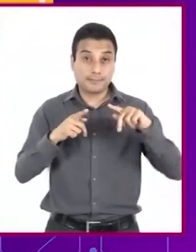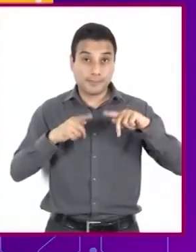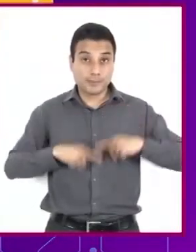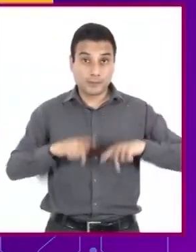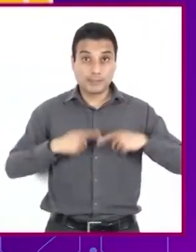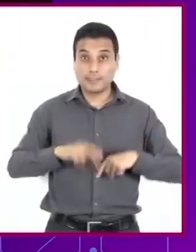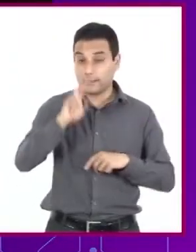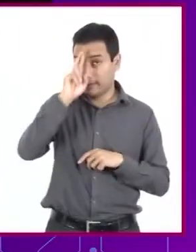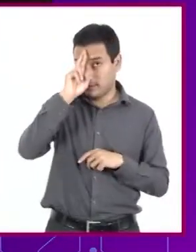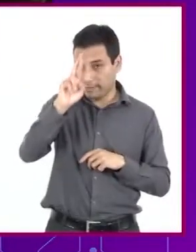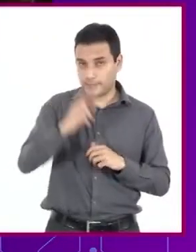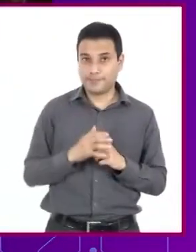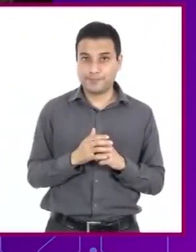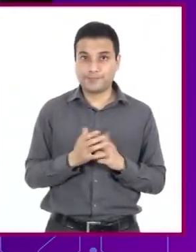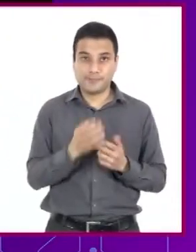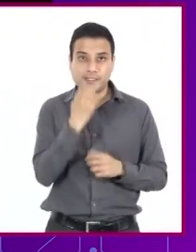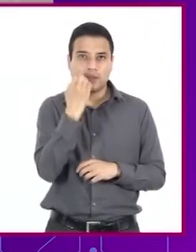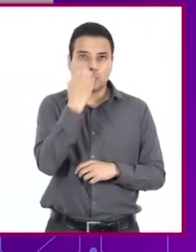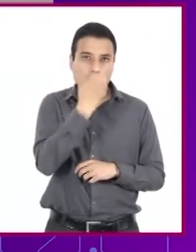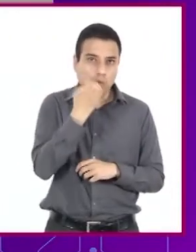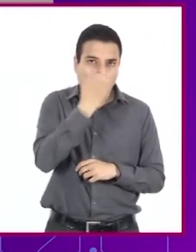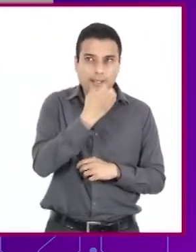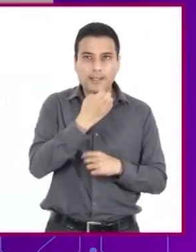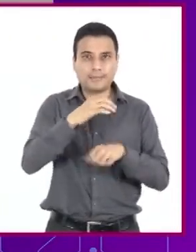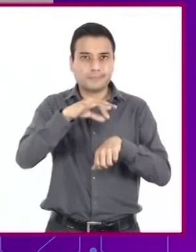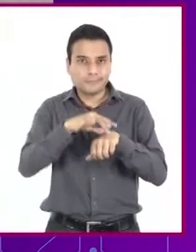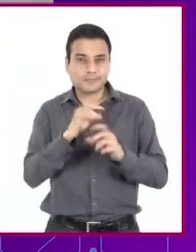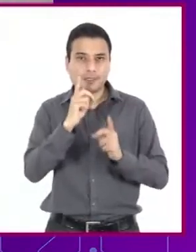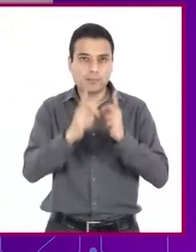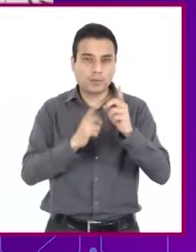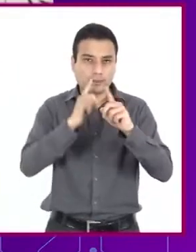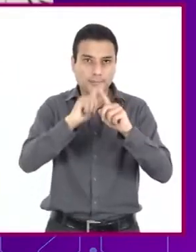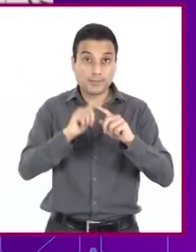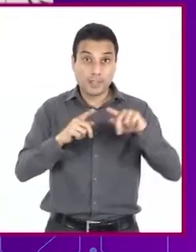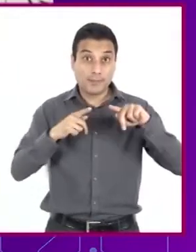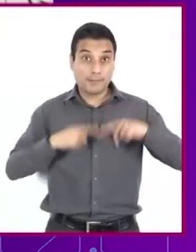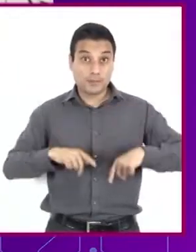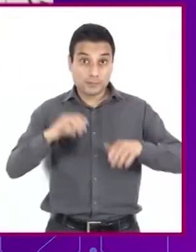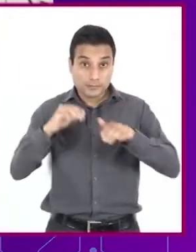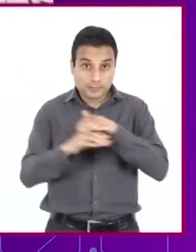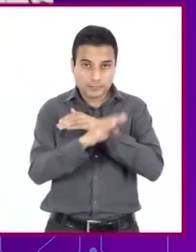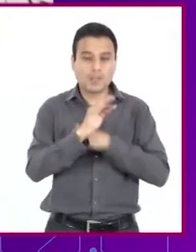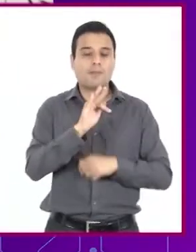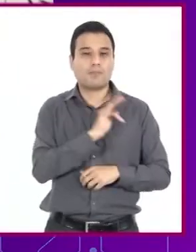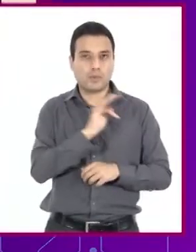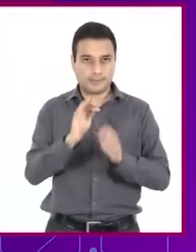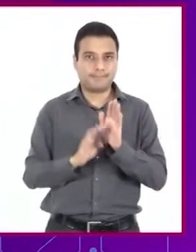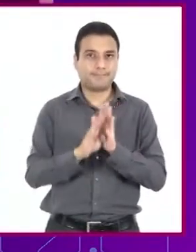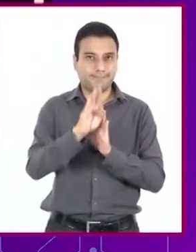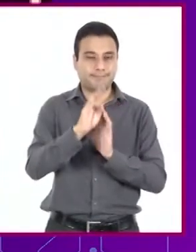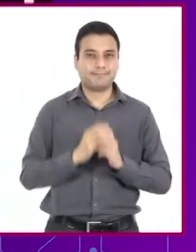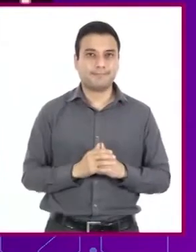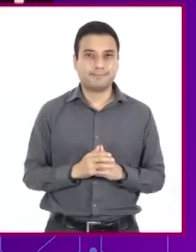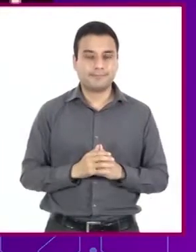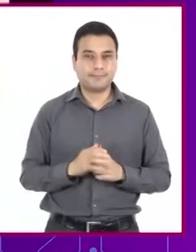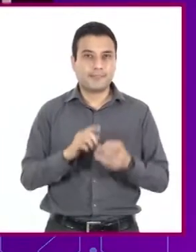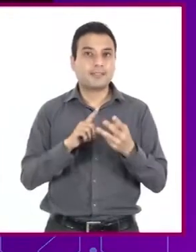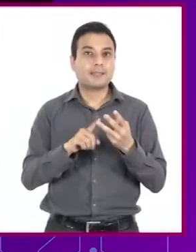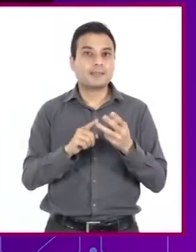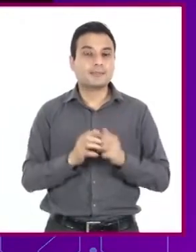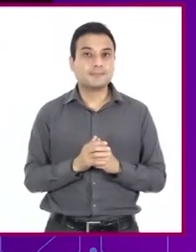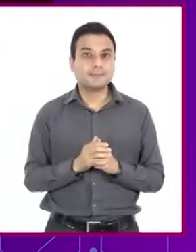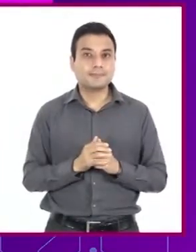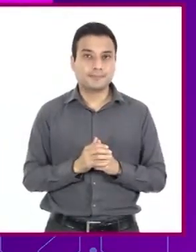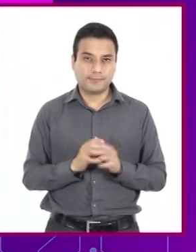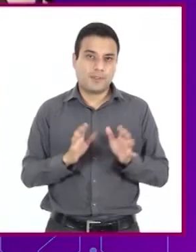acceso inequitativo a cualquier actividad impide su desarrollo integral y violenta sus garantías. 3. Promover